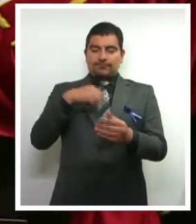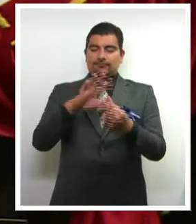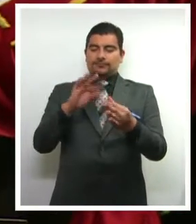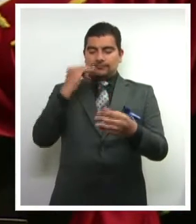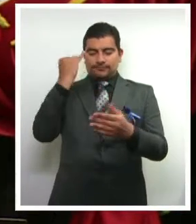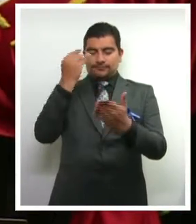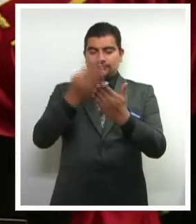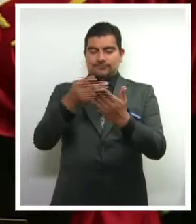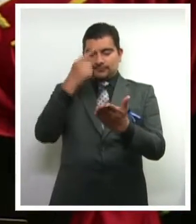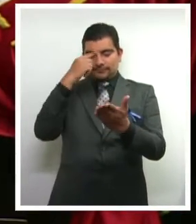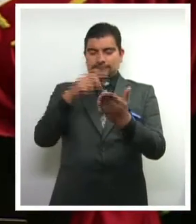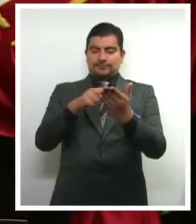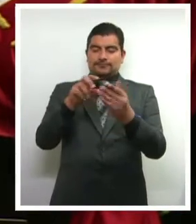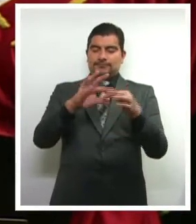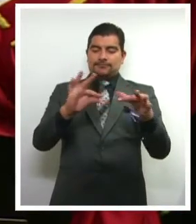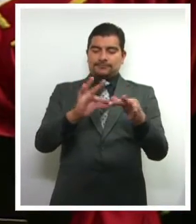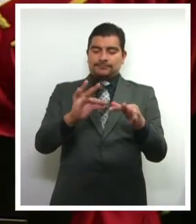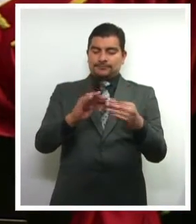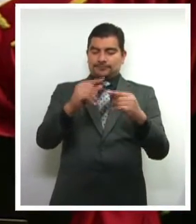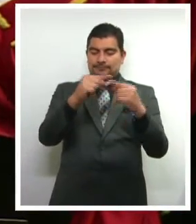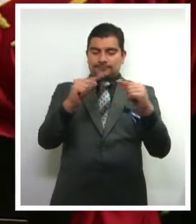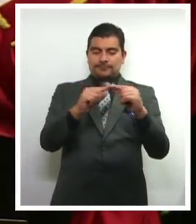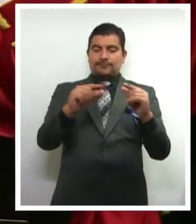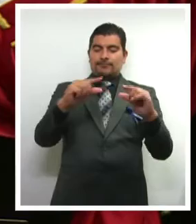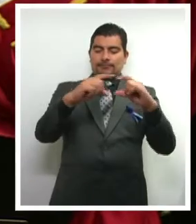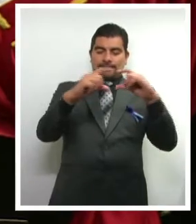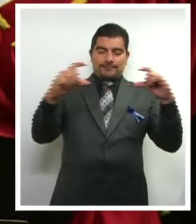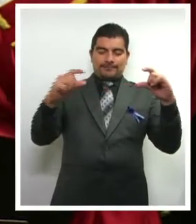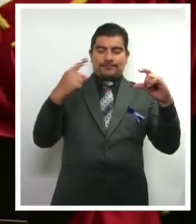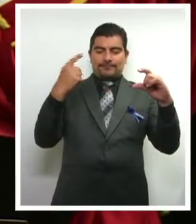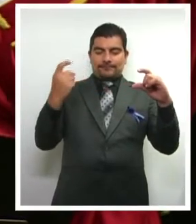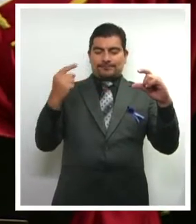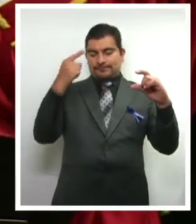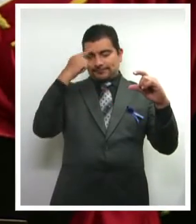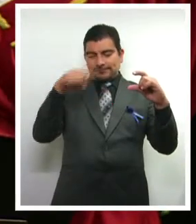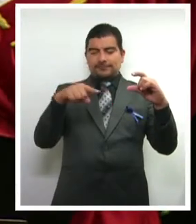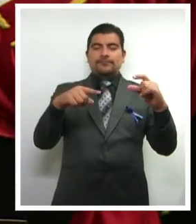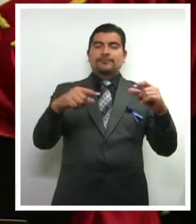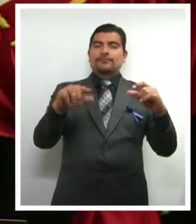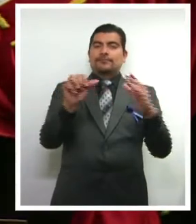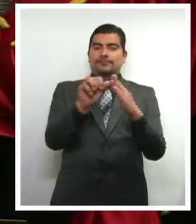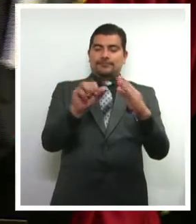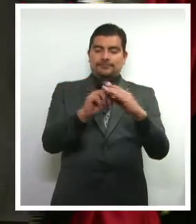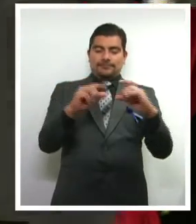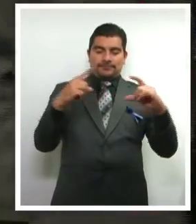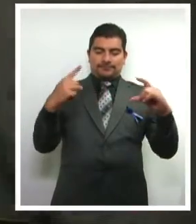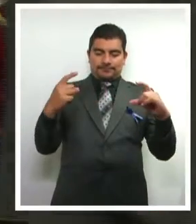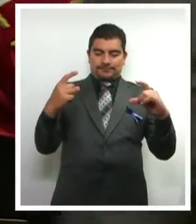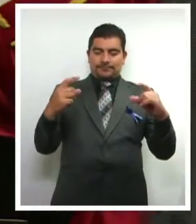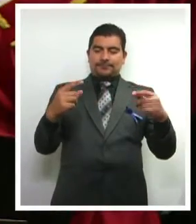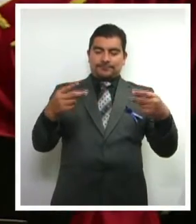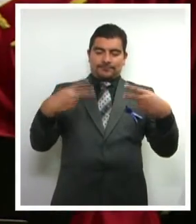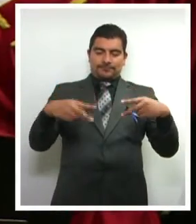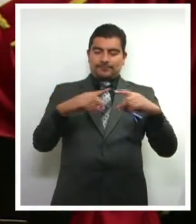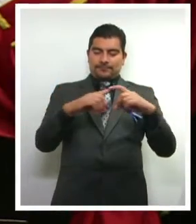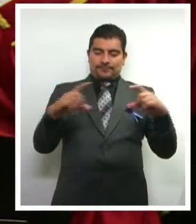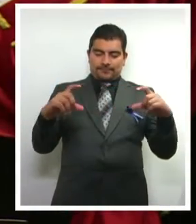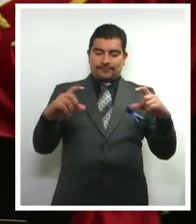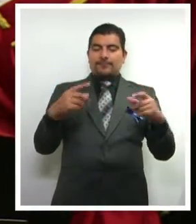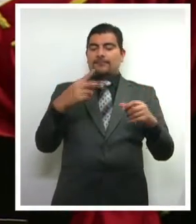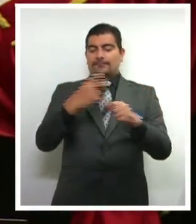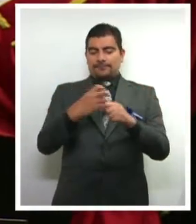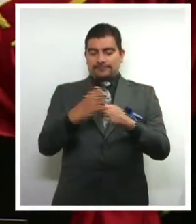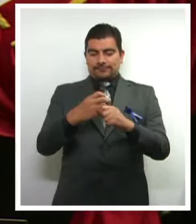reforma el preámbulo al párrafo primero del artículo primero al párrafo segundo del artículo segundo y